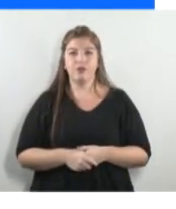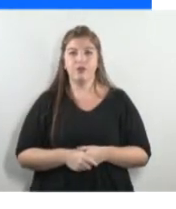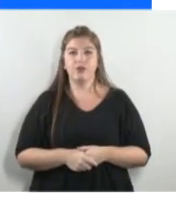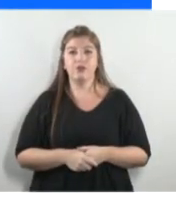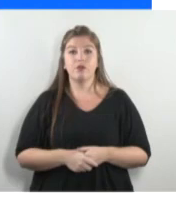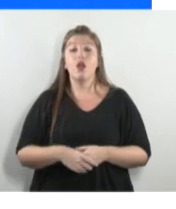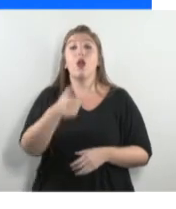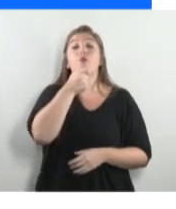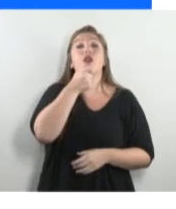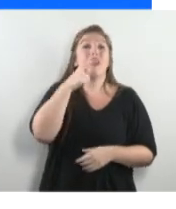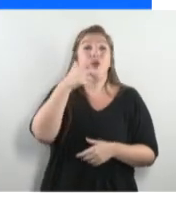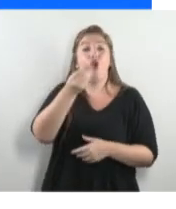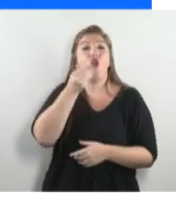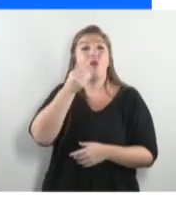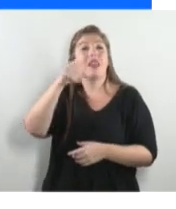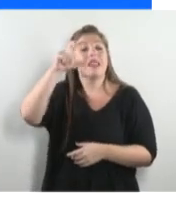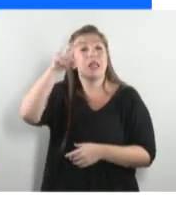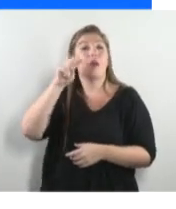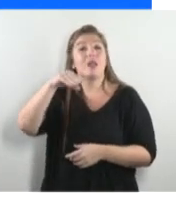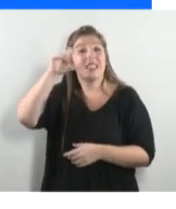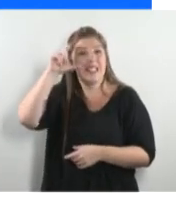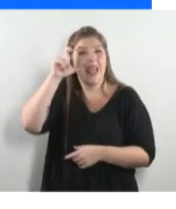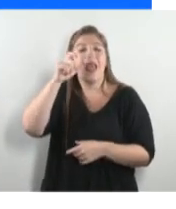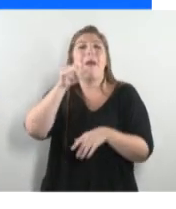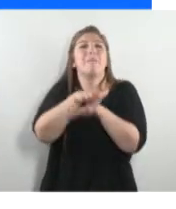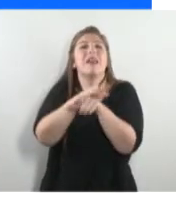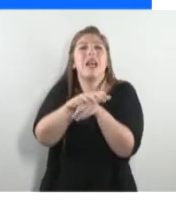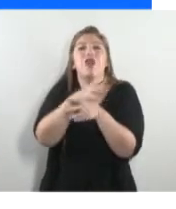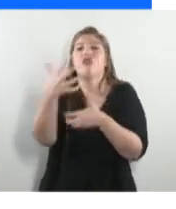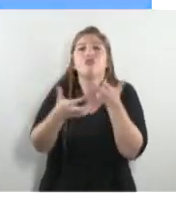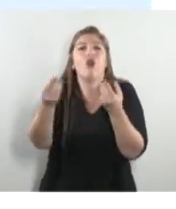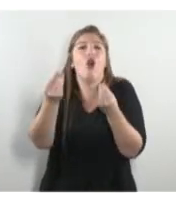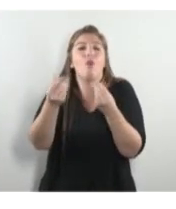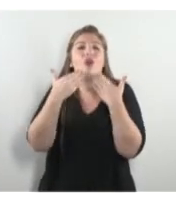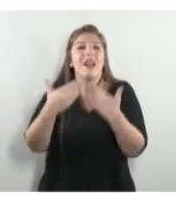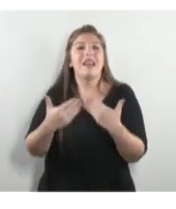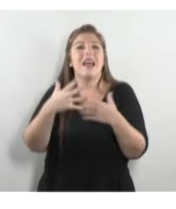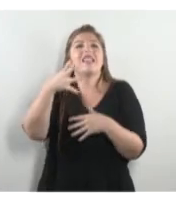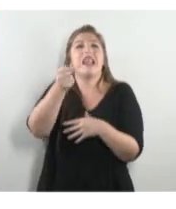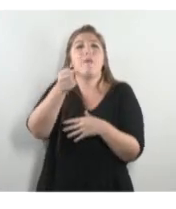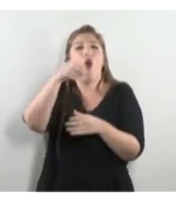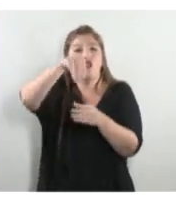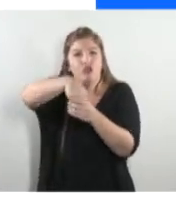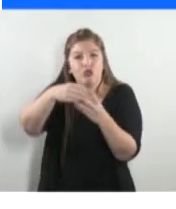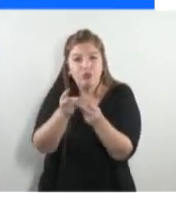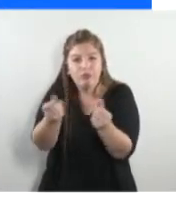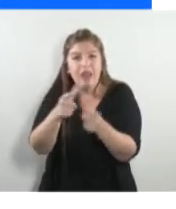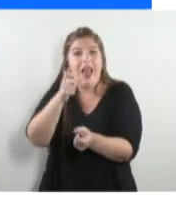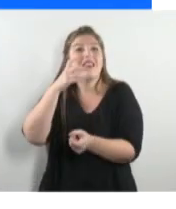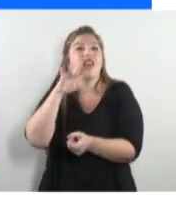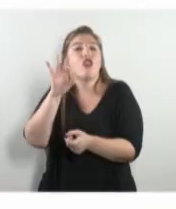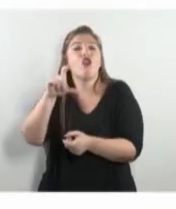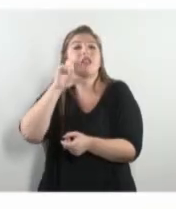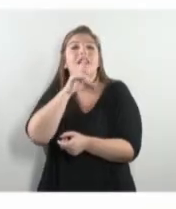En el ceviche, la cocción del pescado se produce por su inmersión en limón. El ácido cítrico desnaturaliza